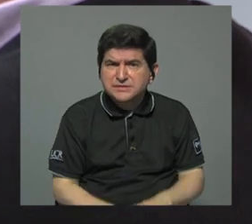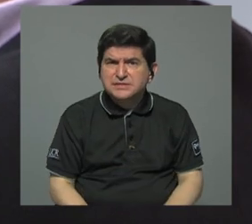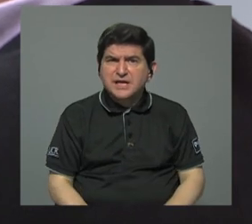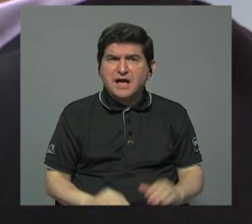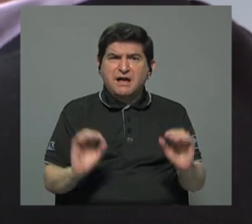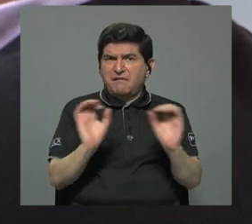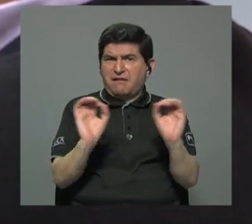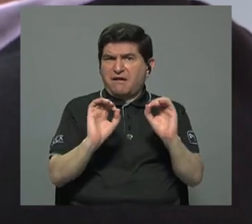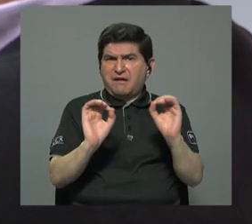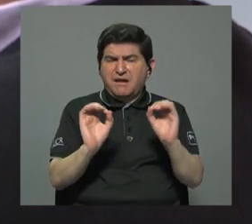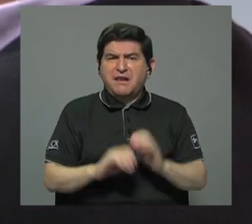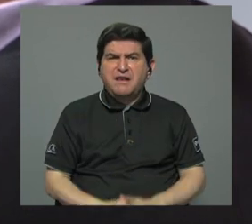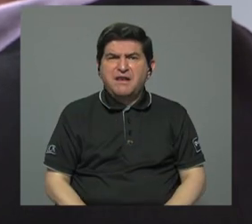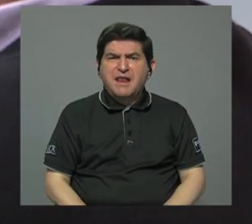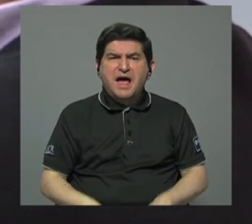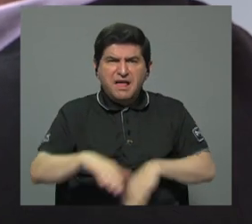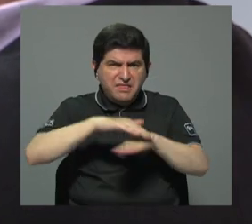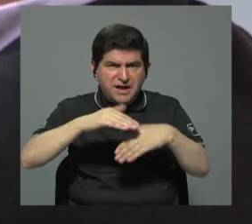Me parece que sí,